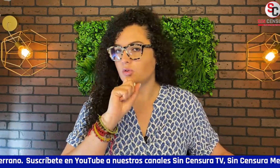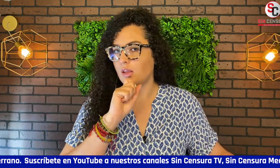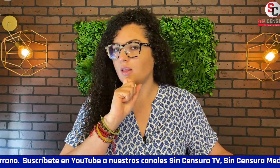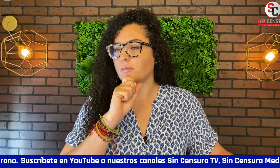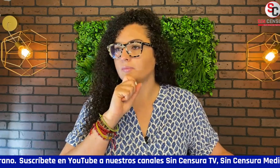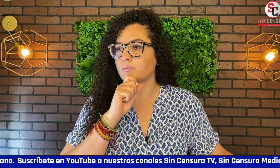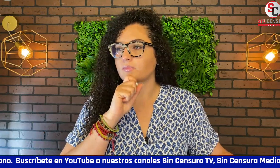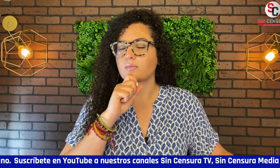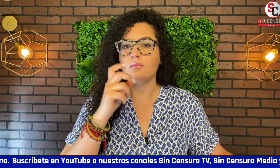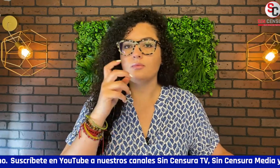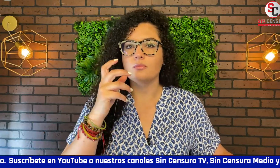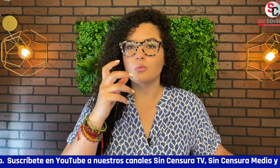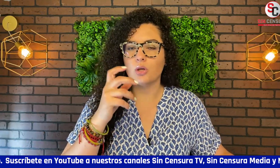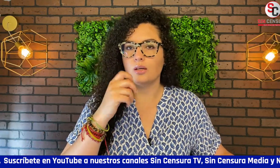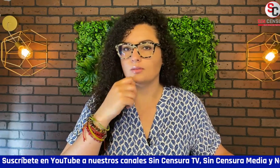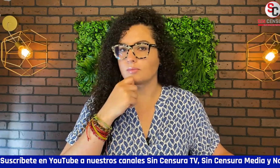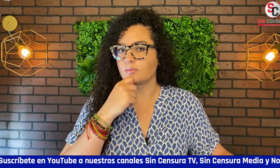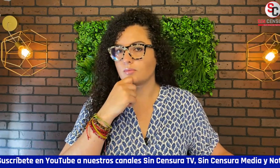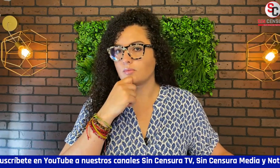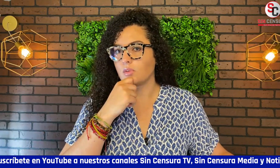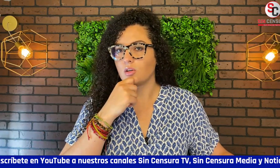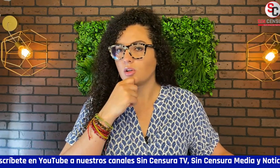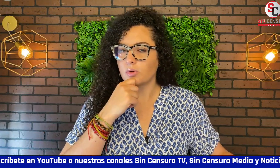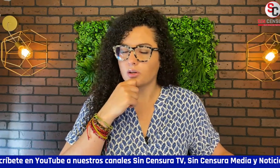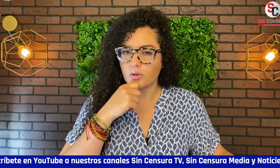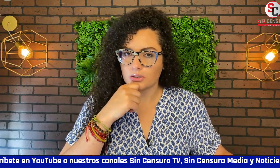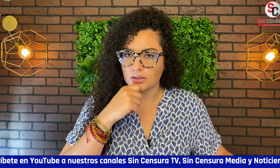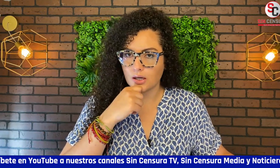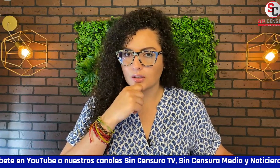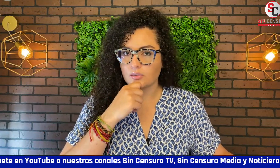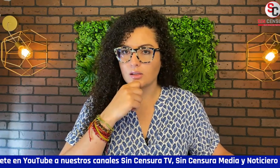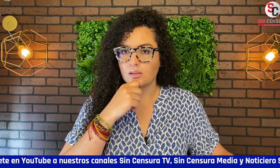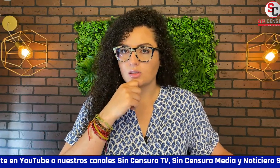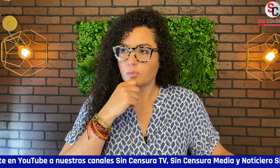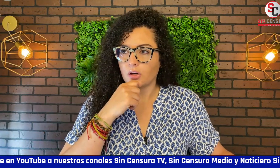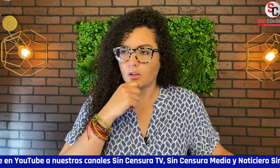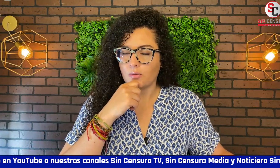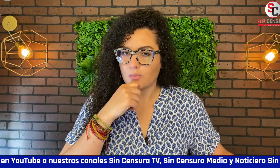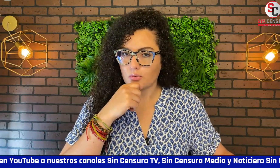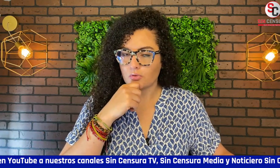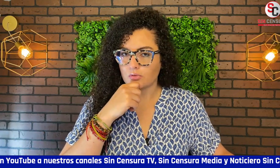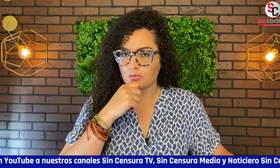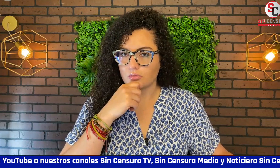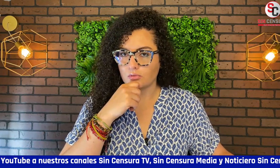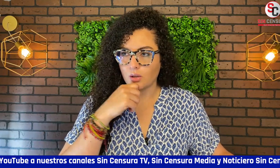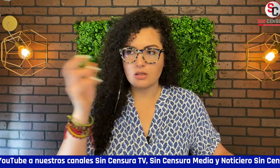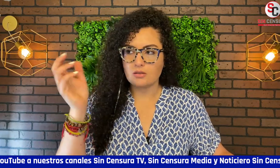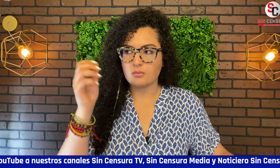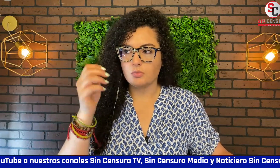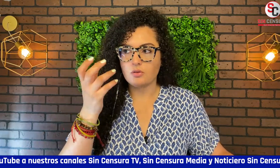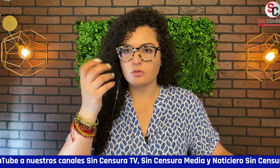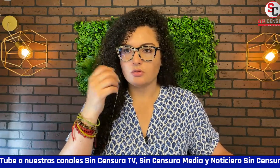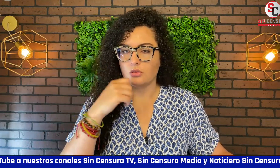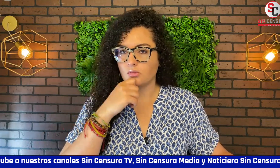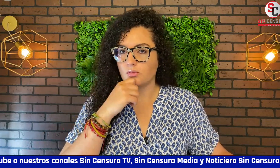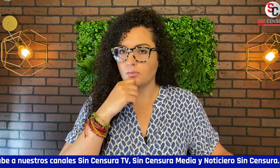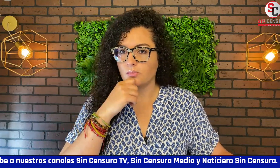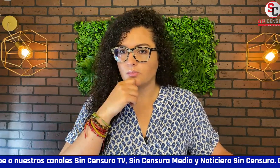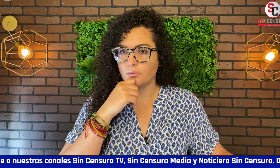de la sociedad? ¿Por qué? No porque no existiera, sino porque no daban voz. Nada más, por